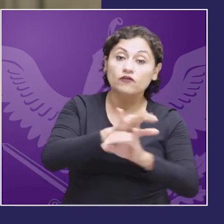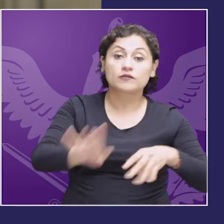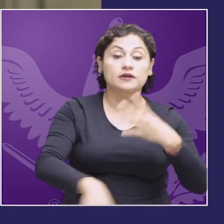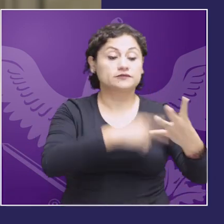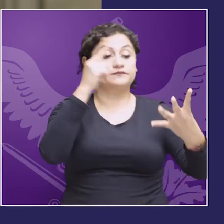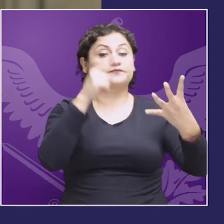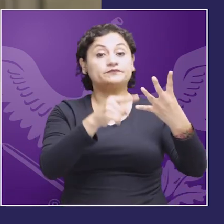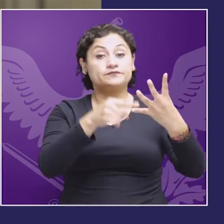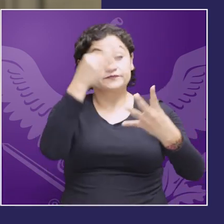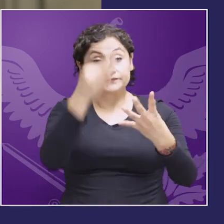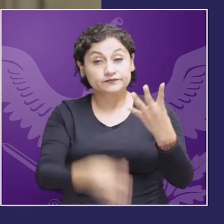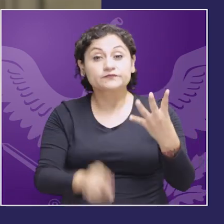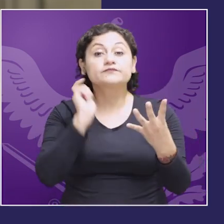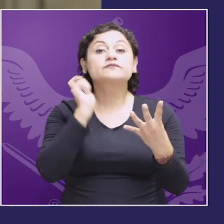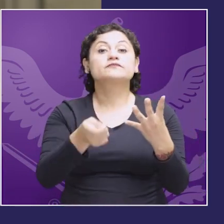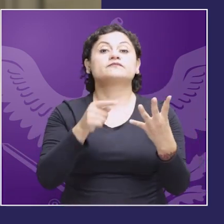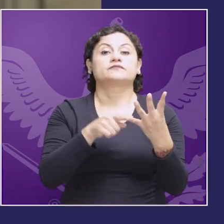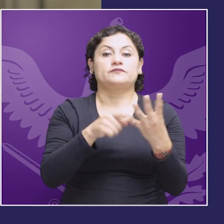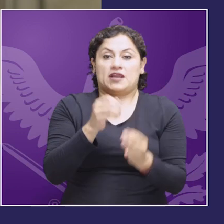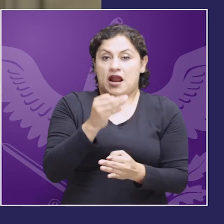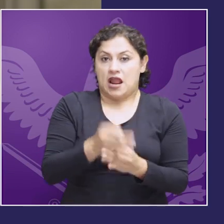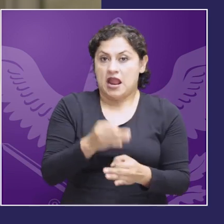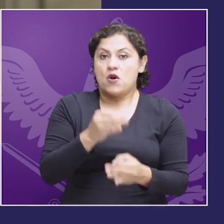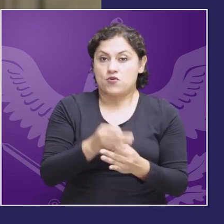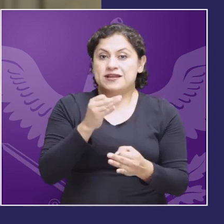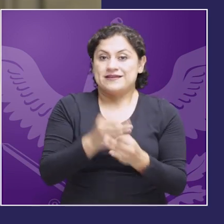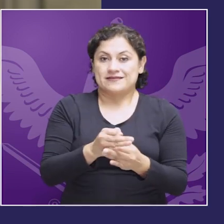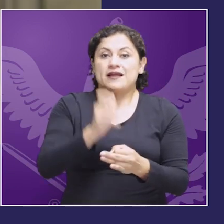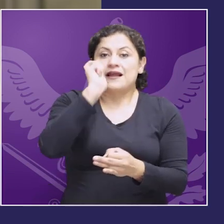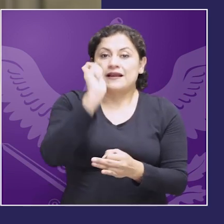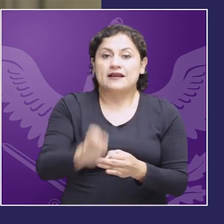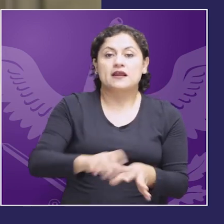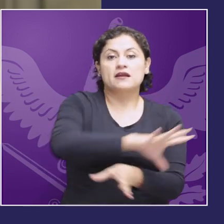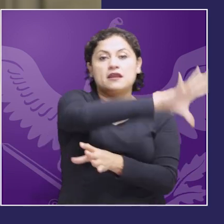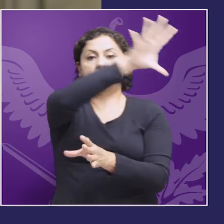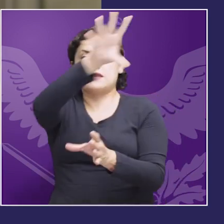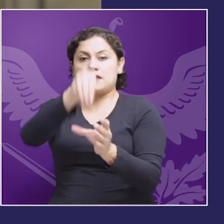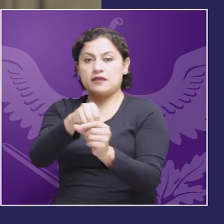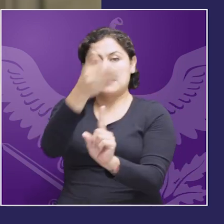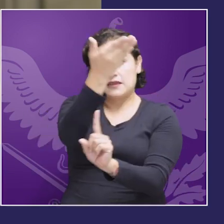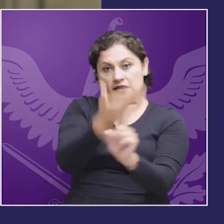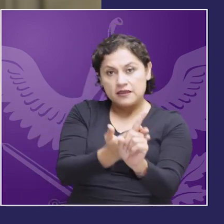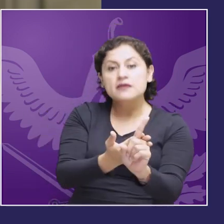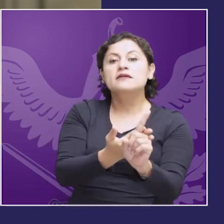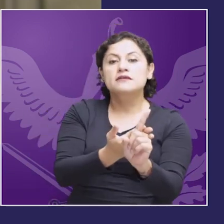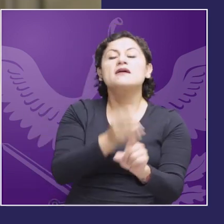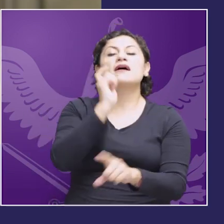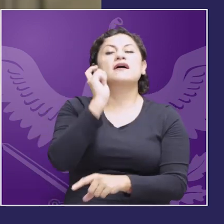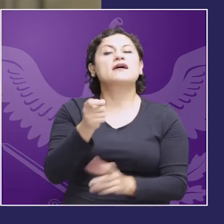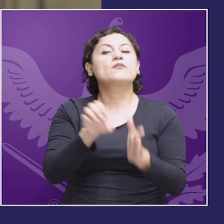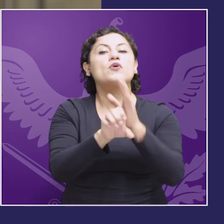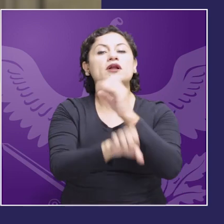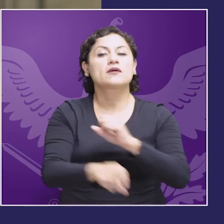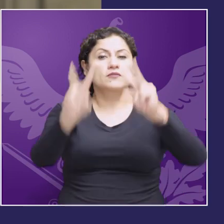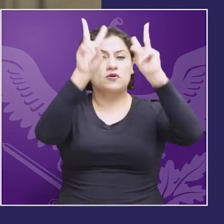es central, es esto que estamos hablando ahora, el que el abordaje debe ser integral. O sea, erradicar la violencia